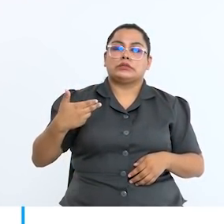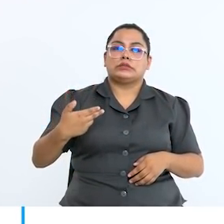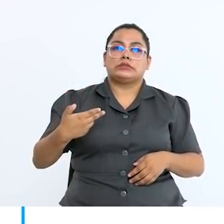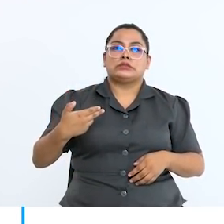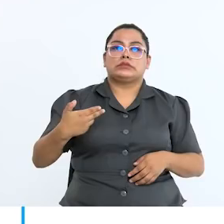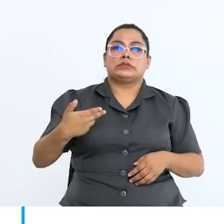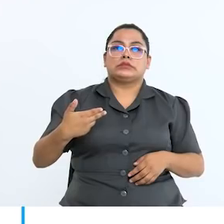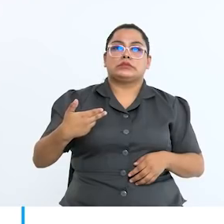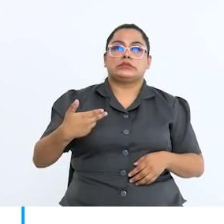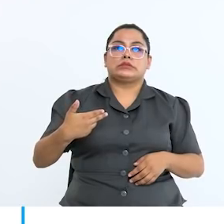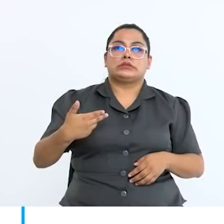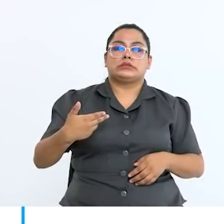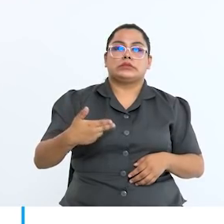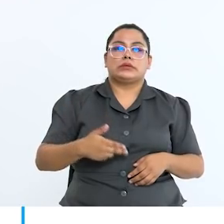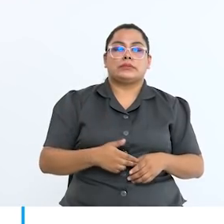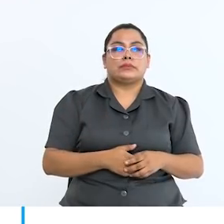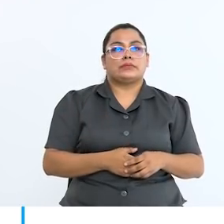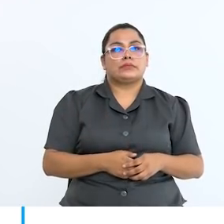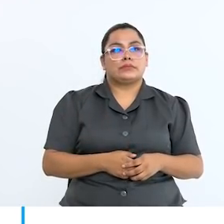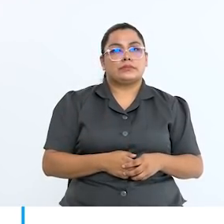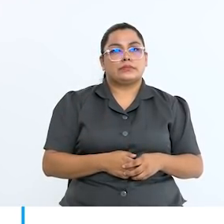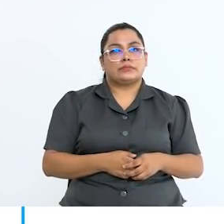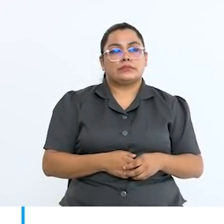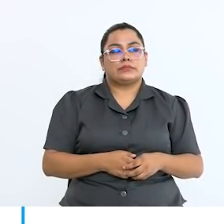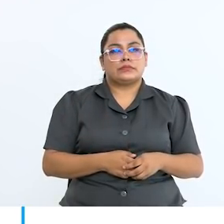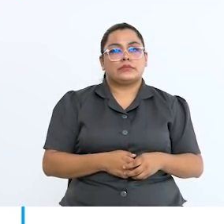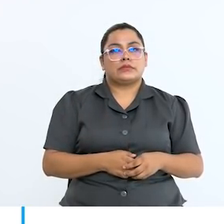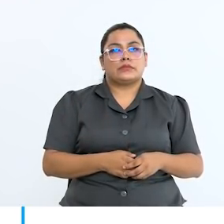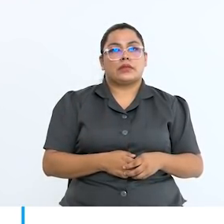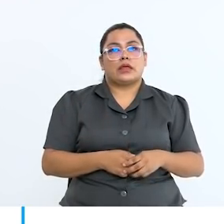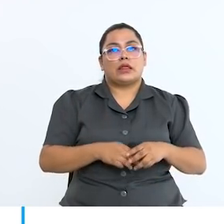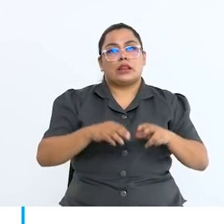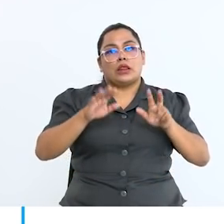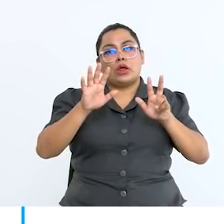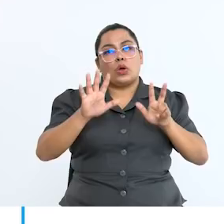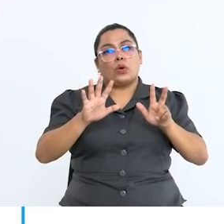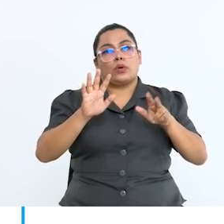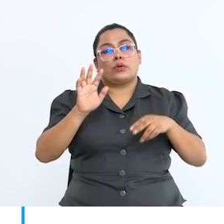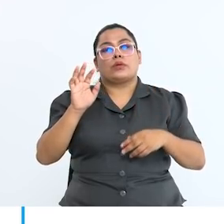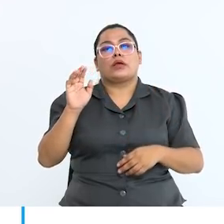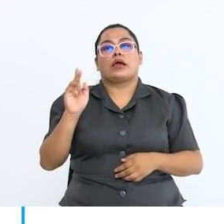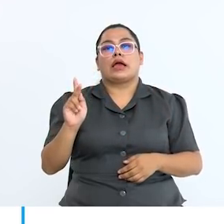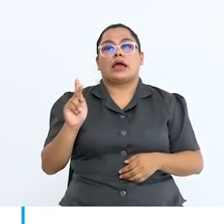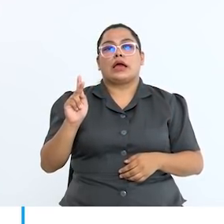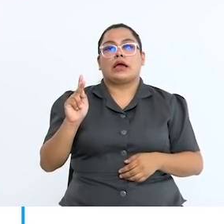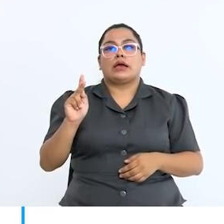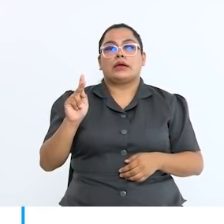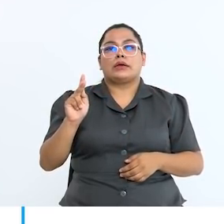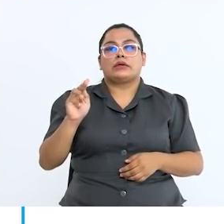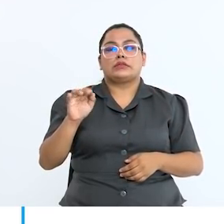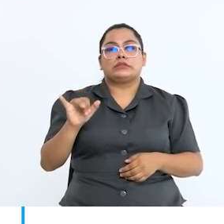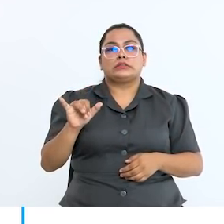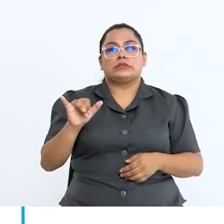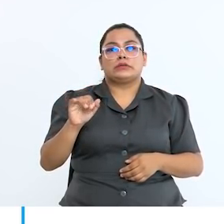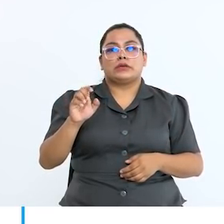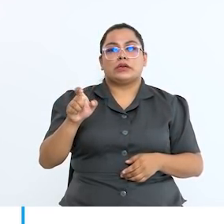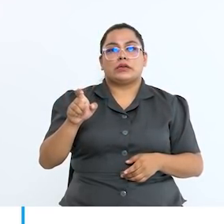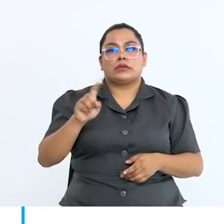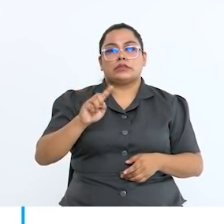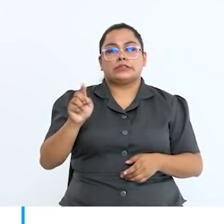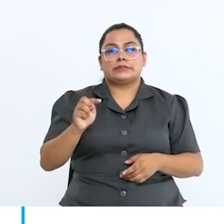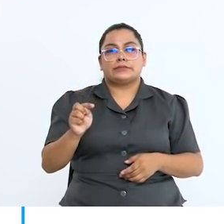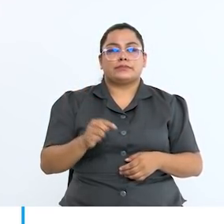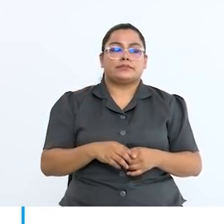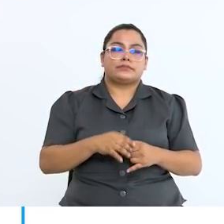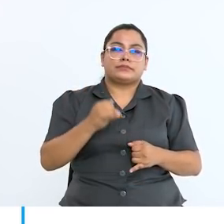la H, la doble L. En la unidad 8 se trabaja la letra K, la Y, la X y